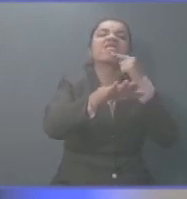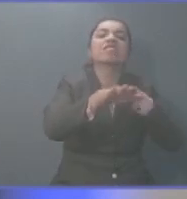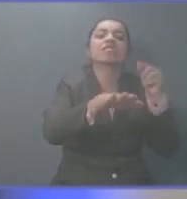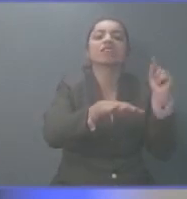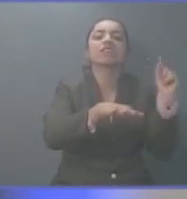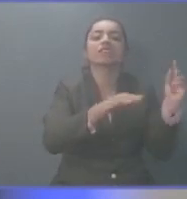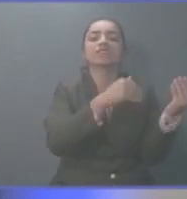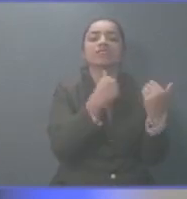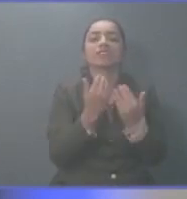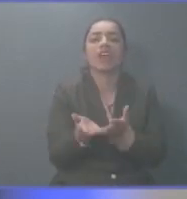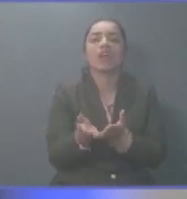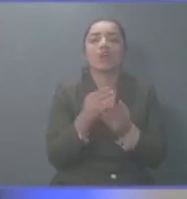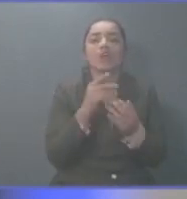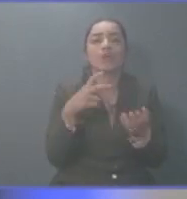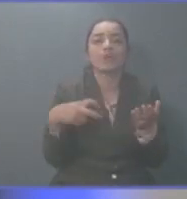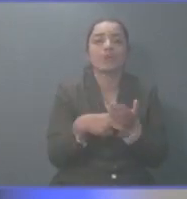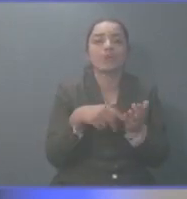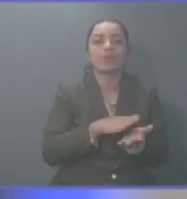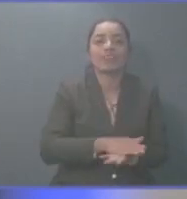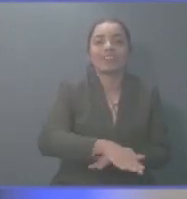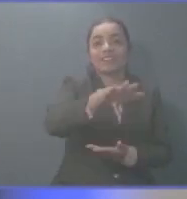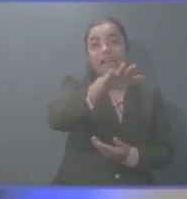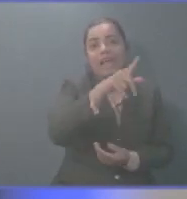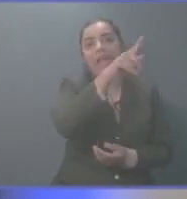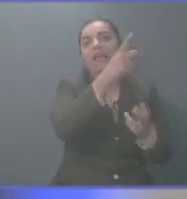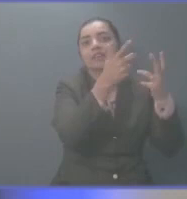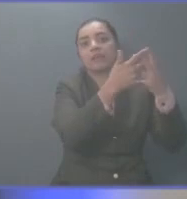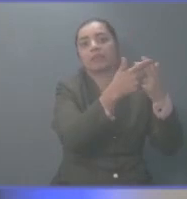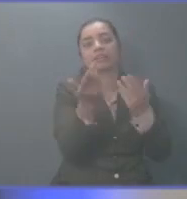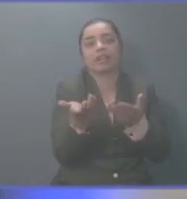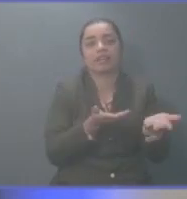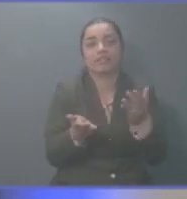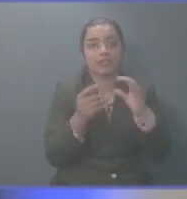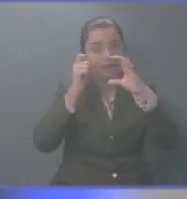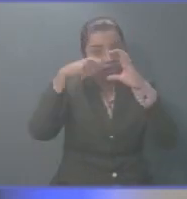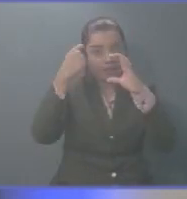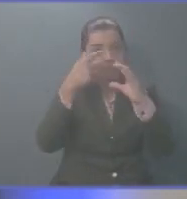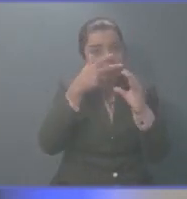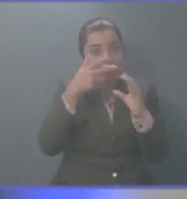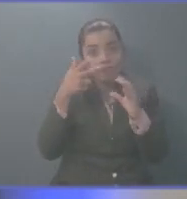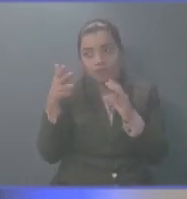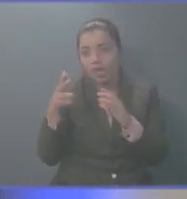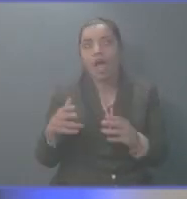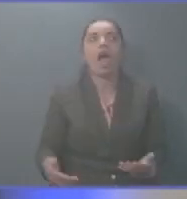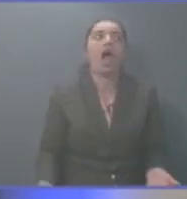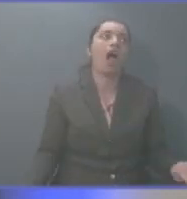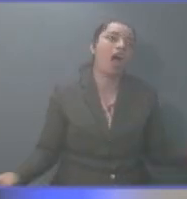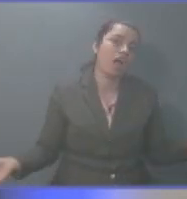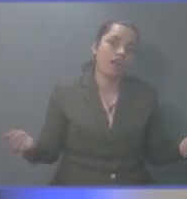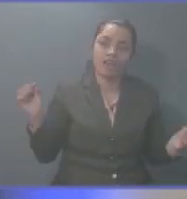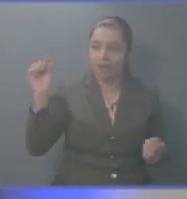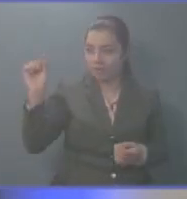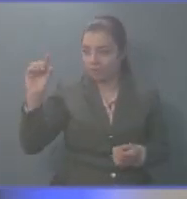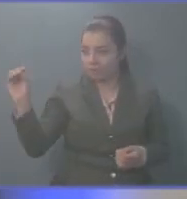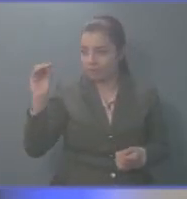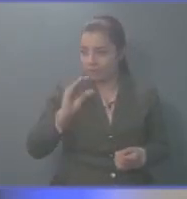México aparentemente pagado por una empresa que se dedica a vender cámaras de videovigilancia. Y cuando tú ves el préstamo de la fase